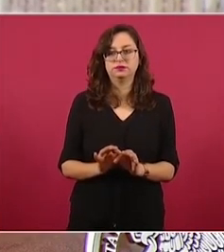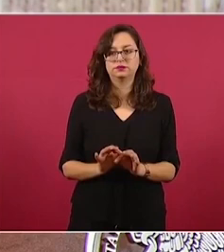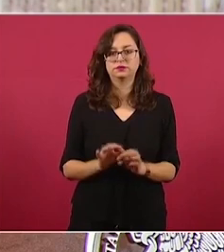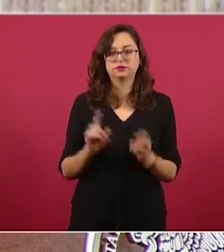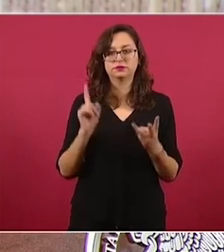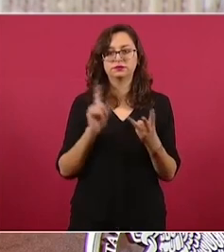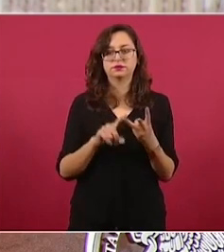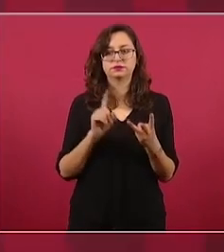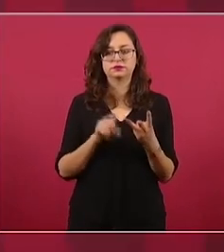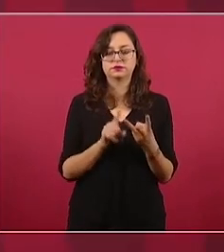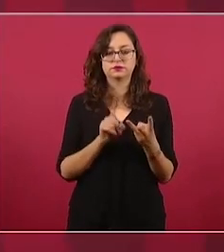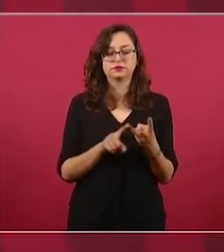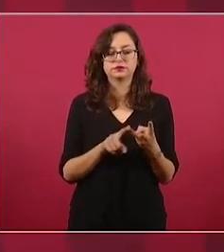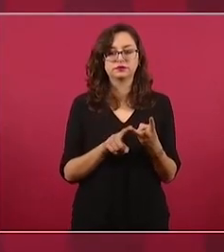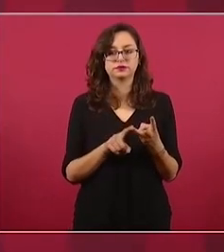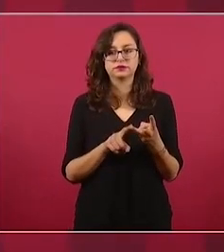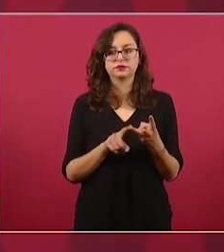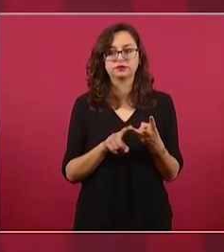La tercera